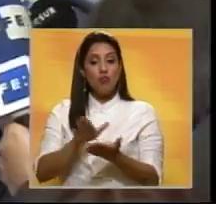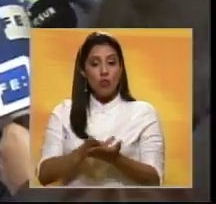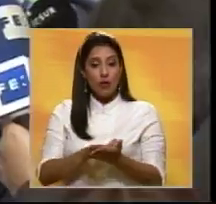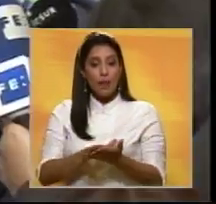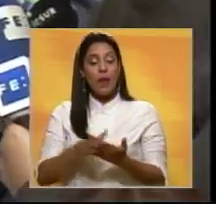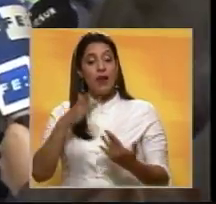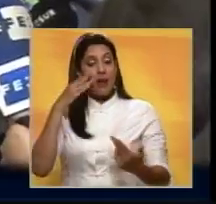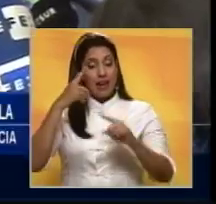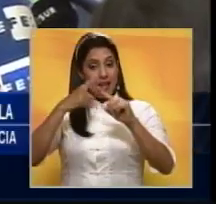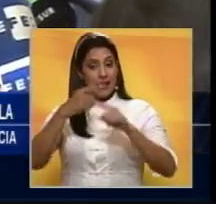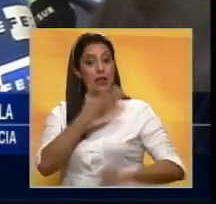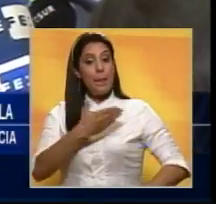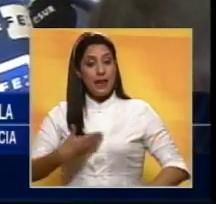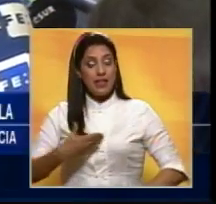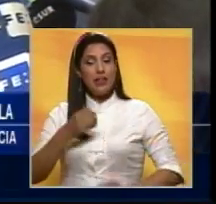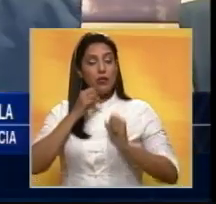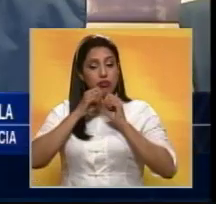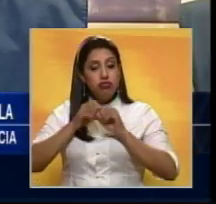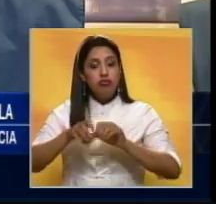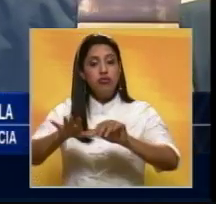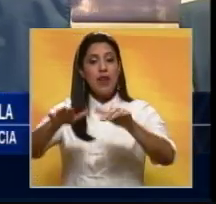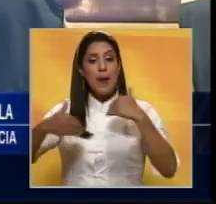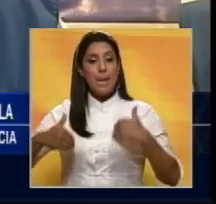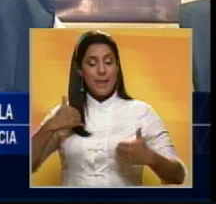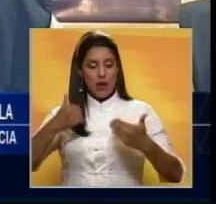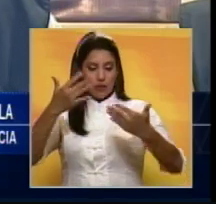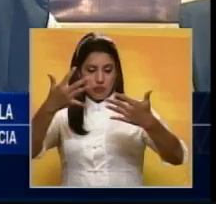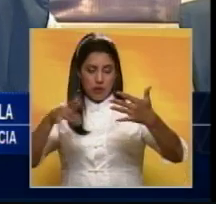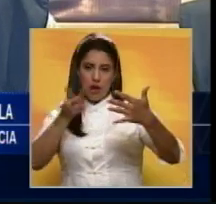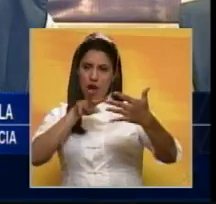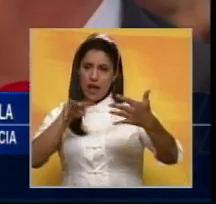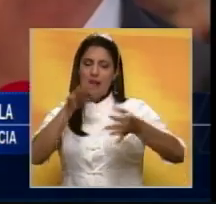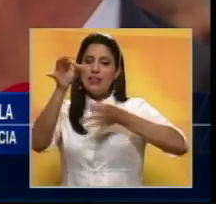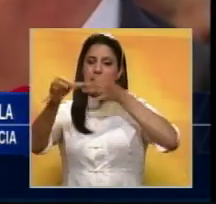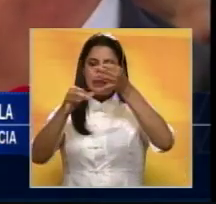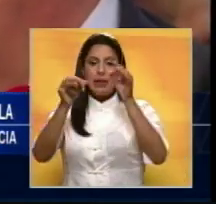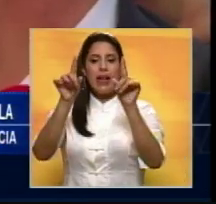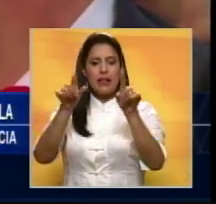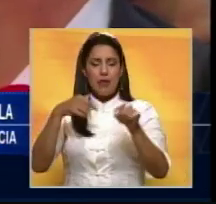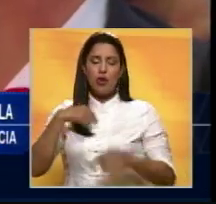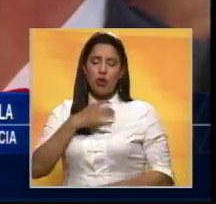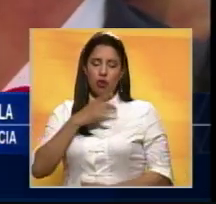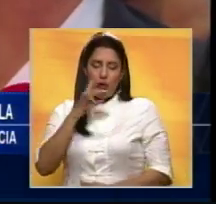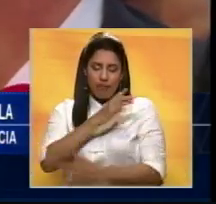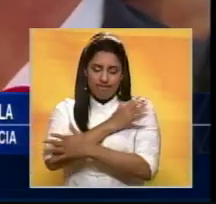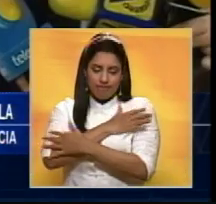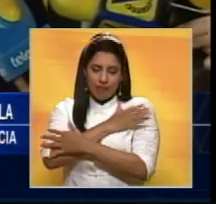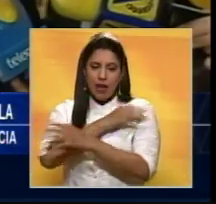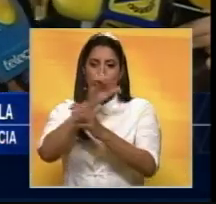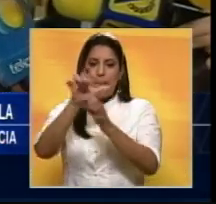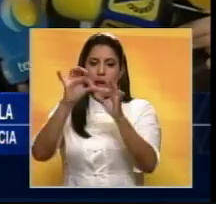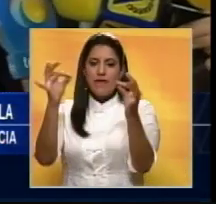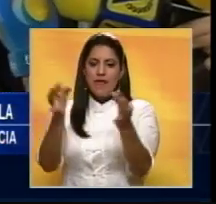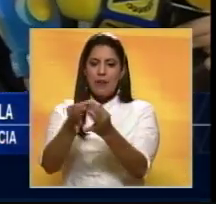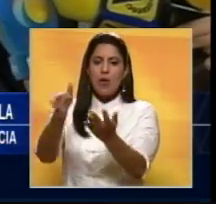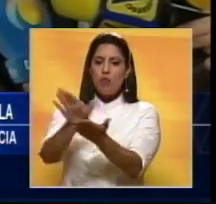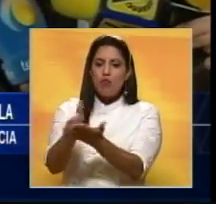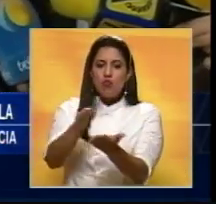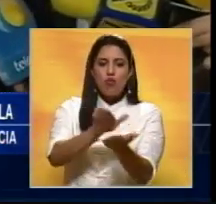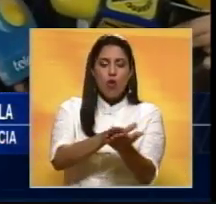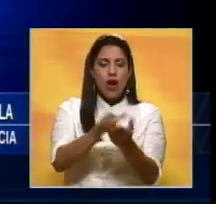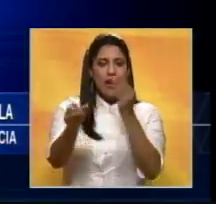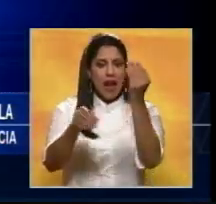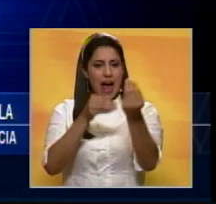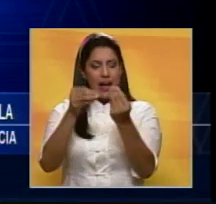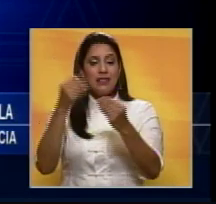muertas. Los exmandatarios difundieron este miércoles un comunicado en el que expresaron también sus condolencias a los familiares de las víctimas que se